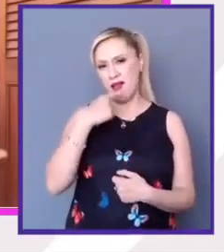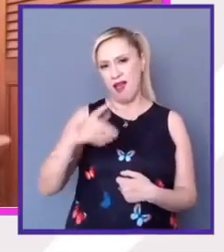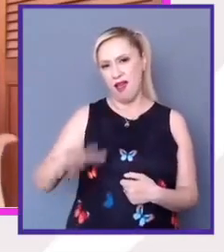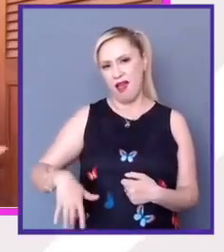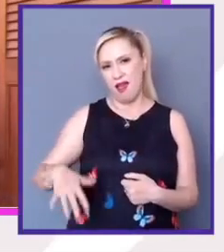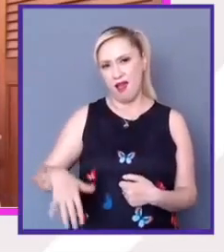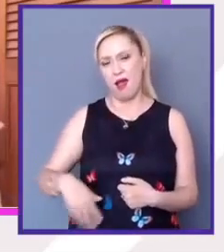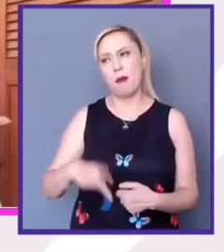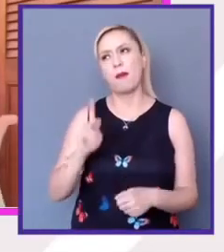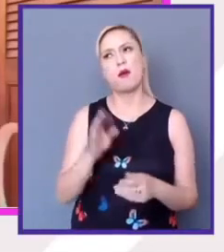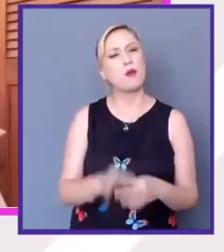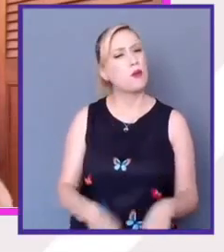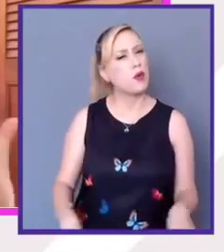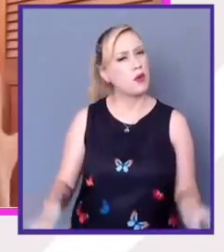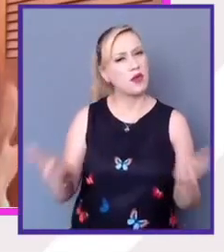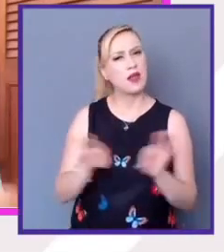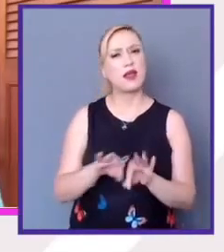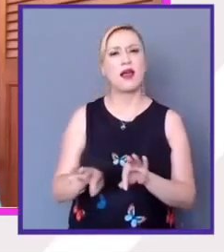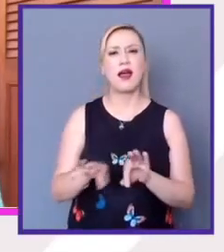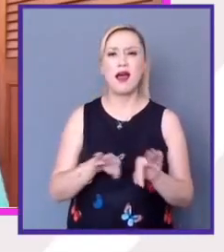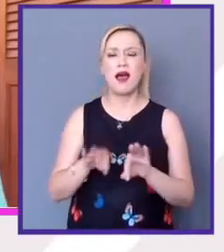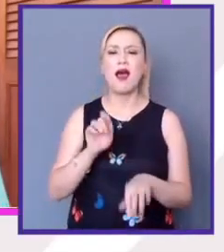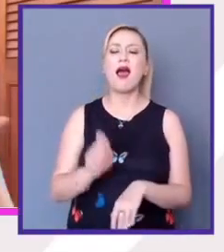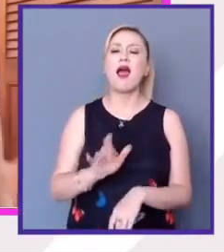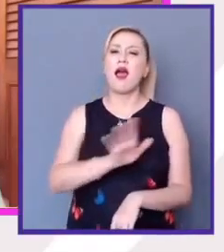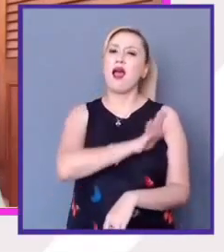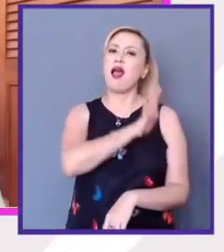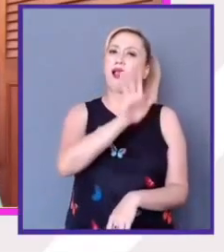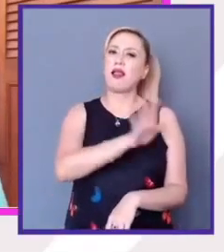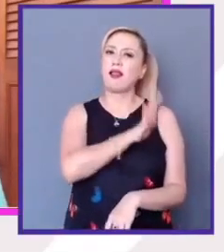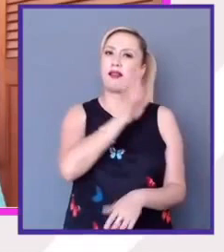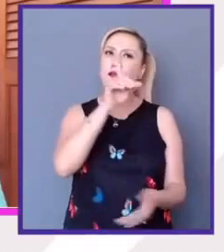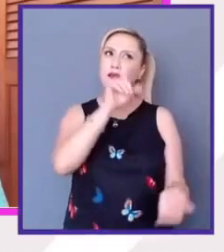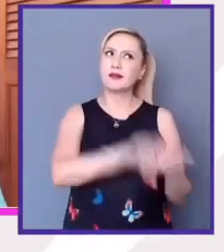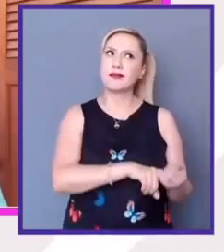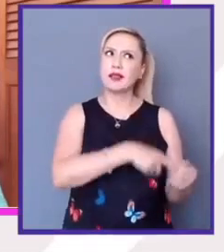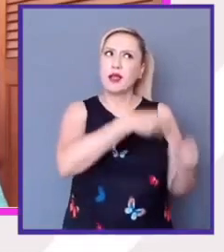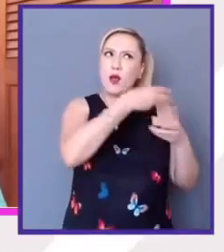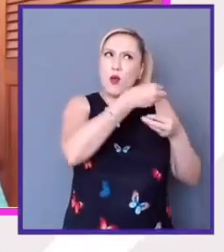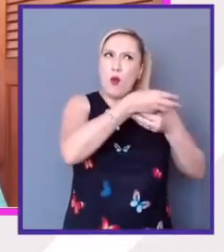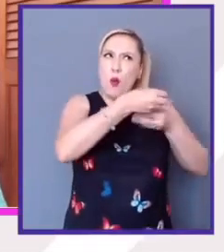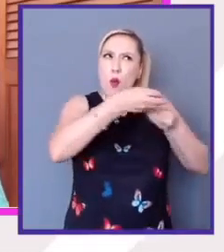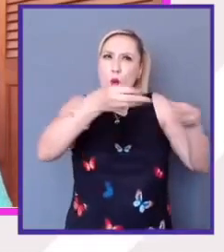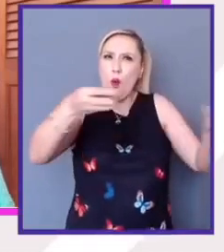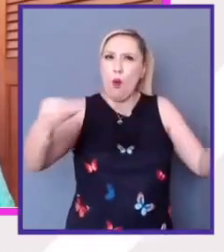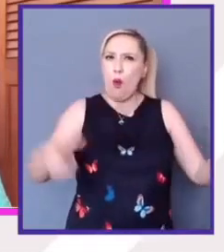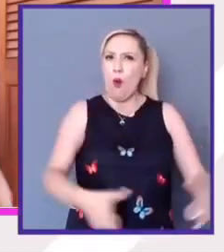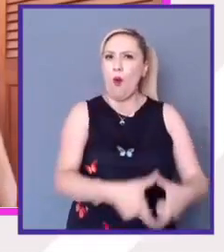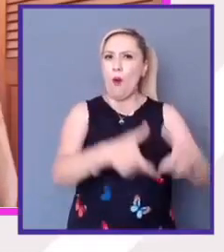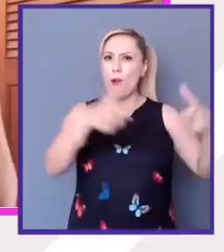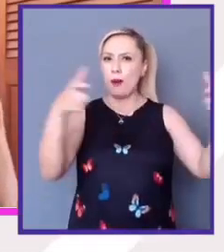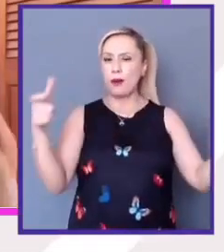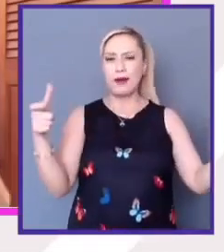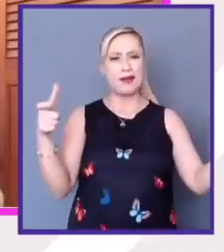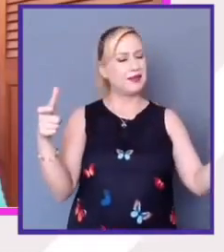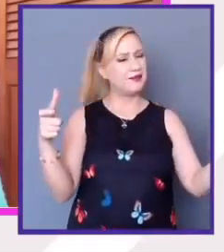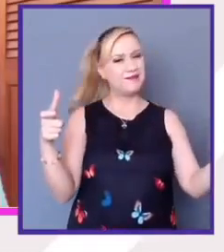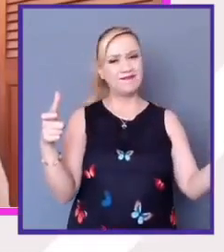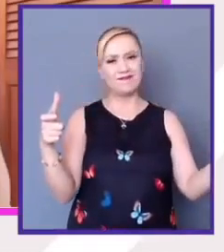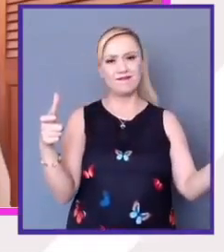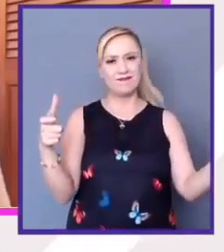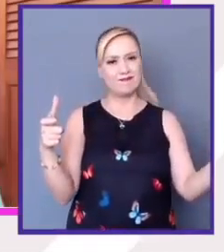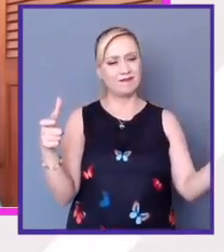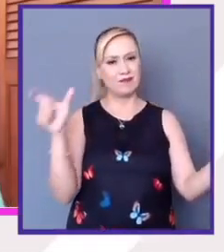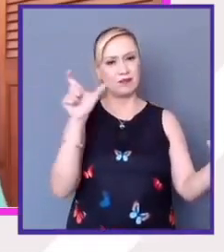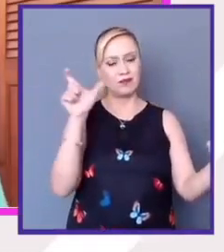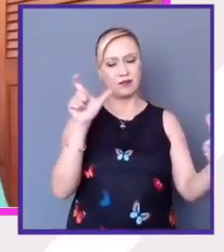también es importante trabajar con la blanquitud dentro de las empresas, ¿no? Como decía Gina. Cuando nos enfrentamos